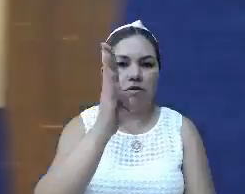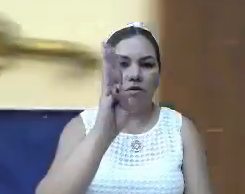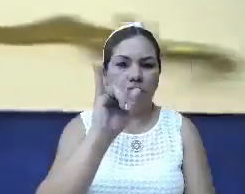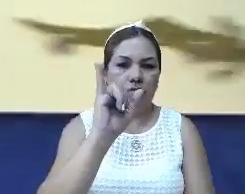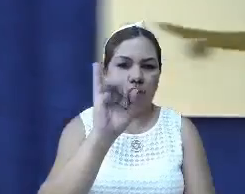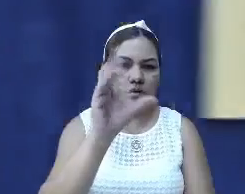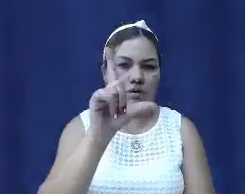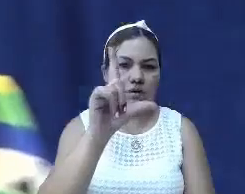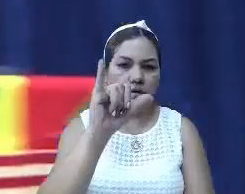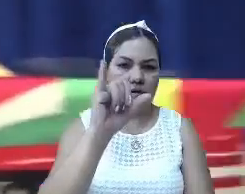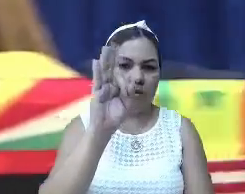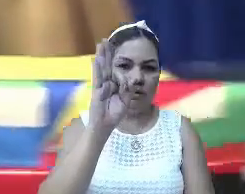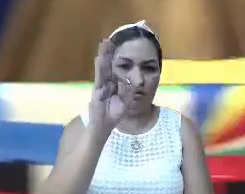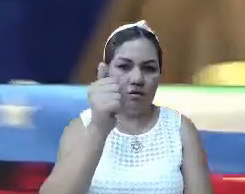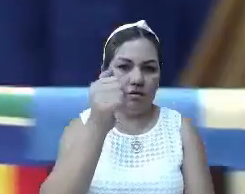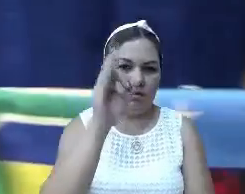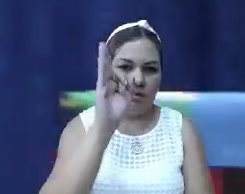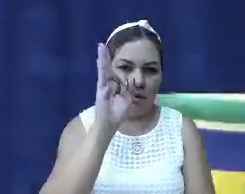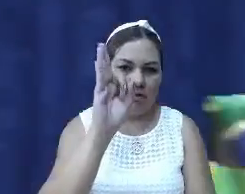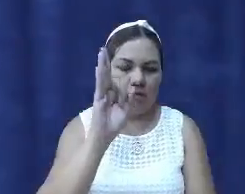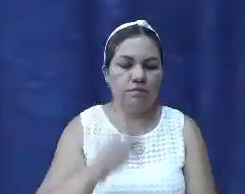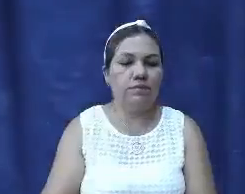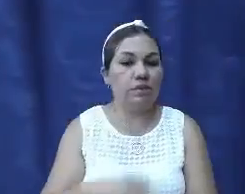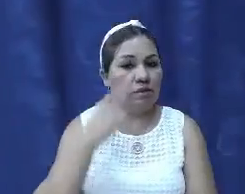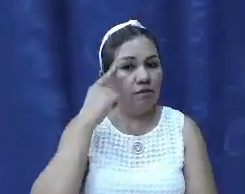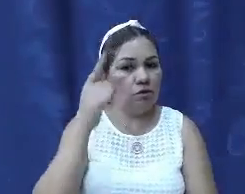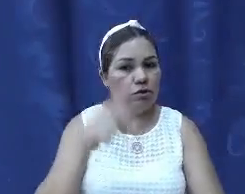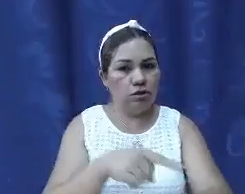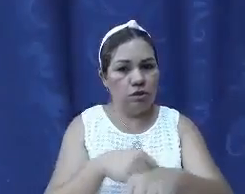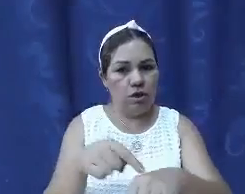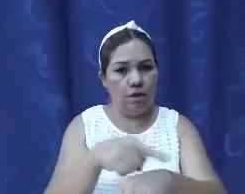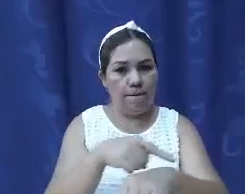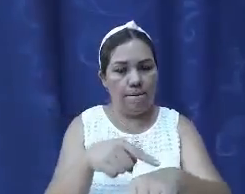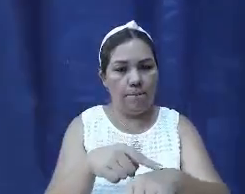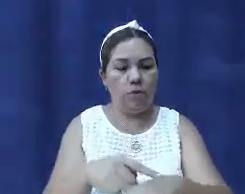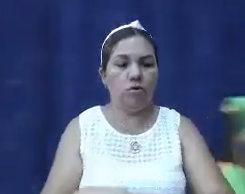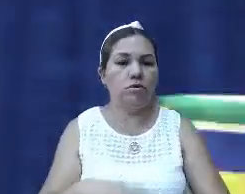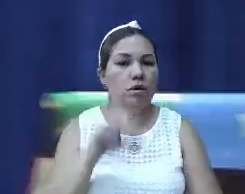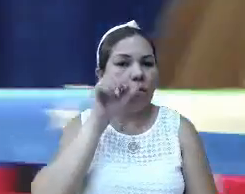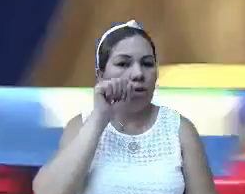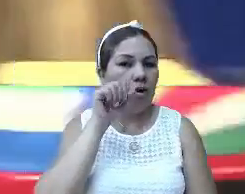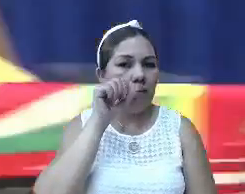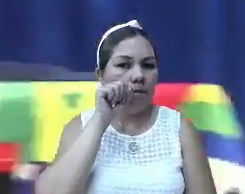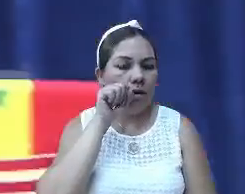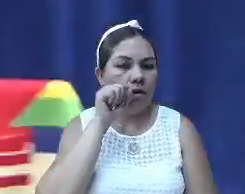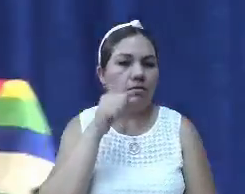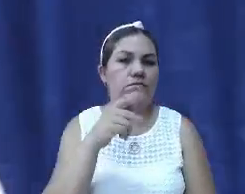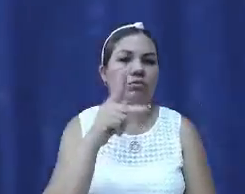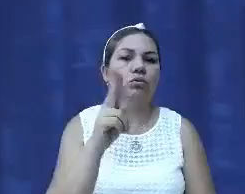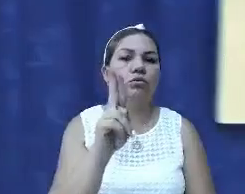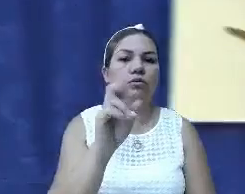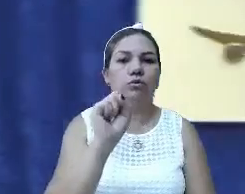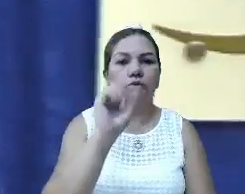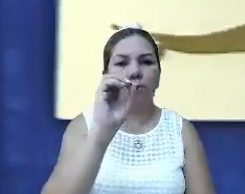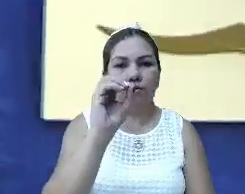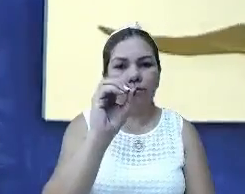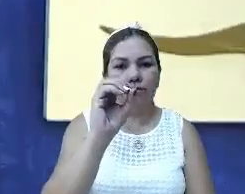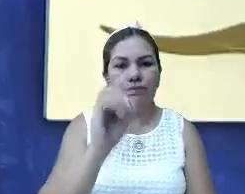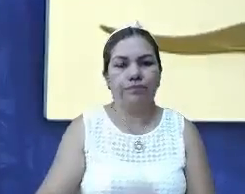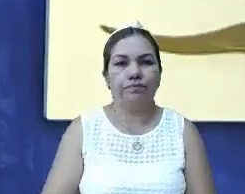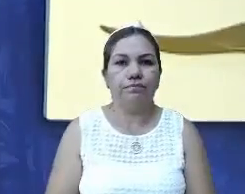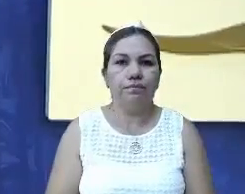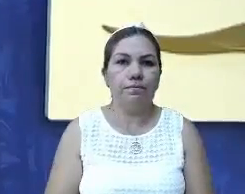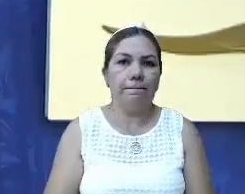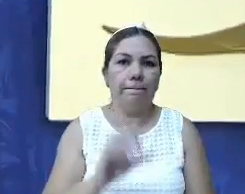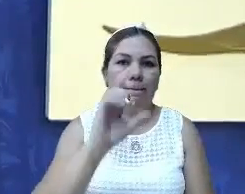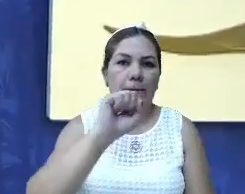los tiempos y las sazones que el Padre ha puesto. Y cuando hablamos de sazones,